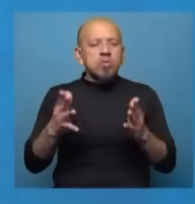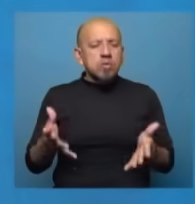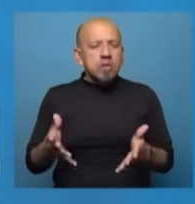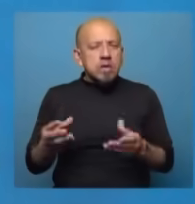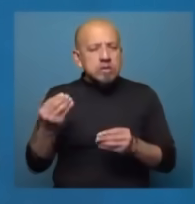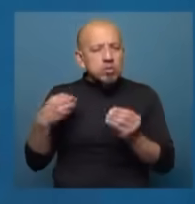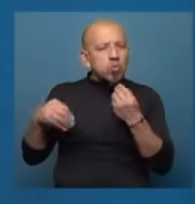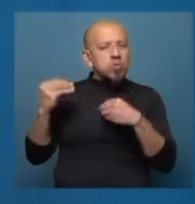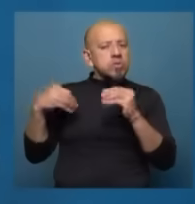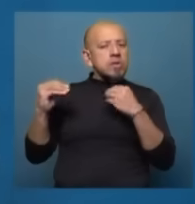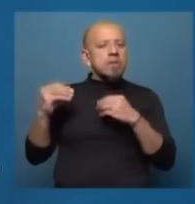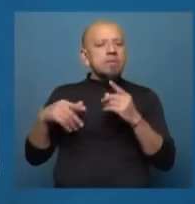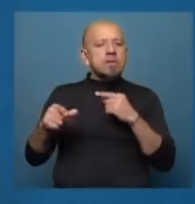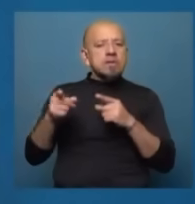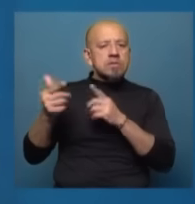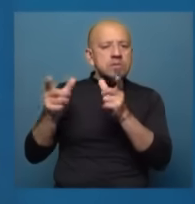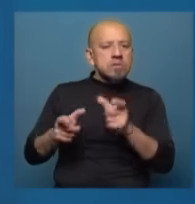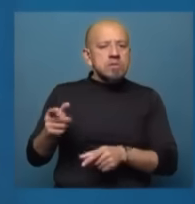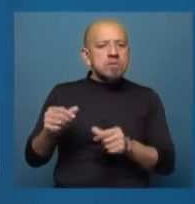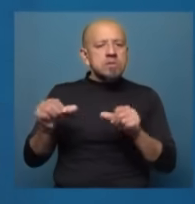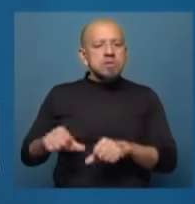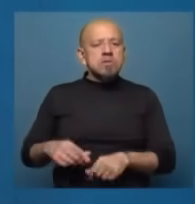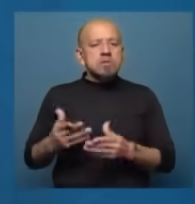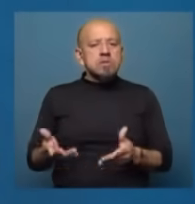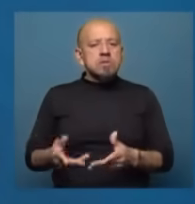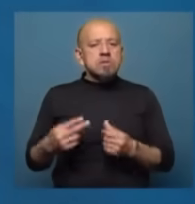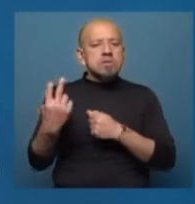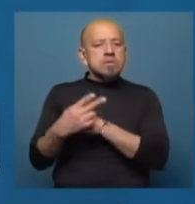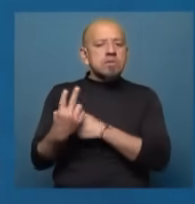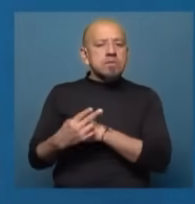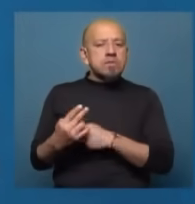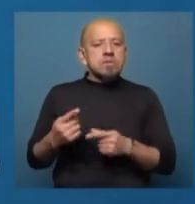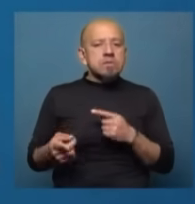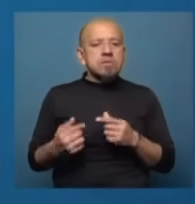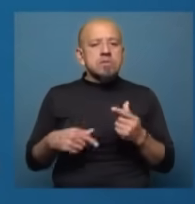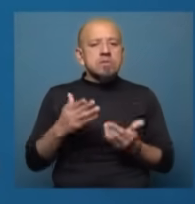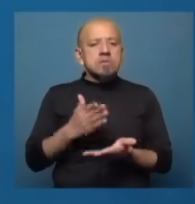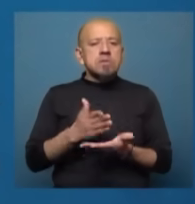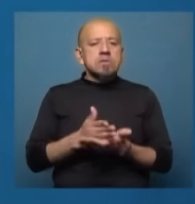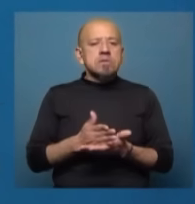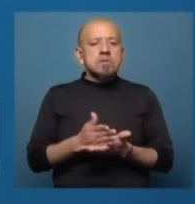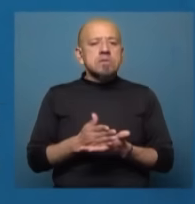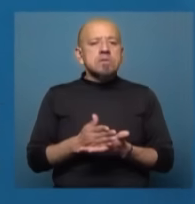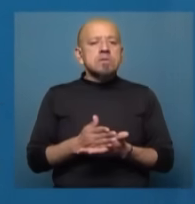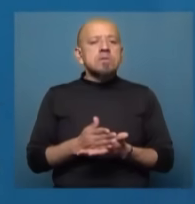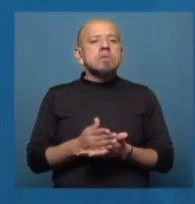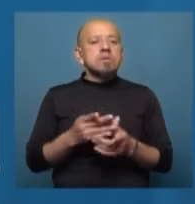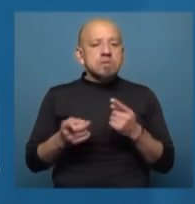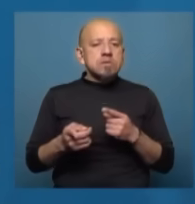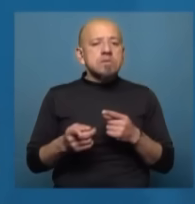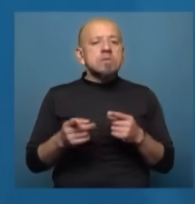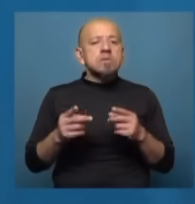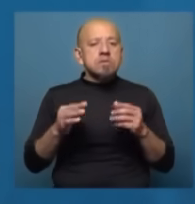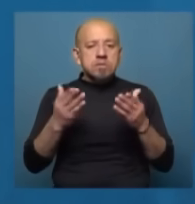para desacreditar a las víctimas defenderse es un acto en realidad de derecho la el ejercicio de la